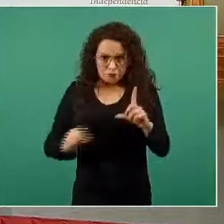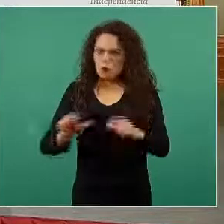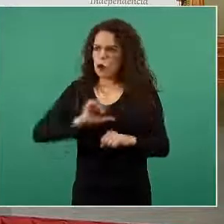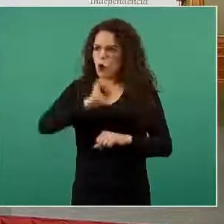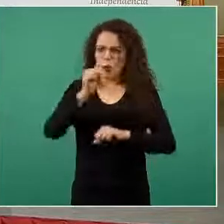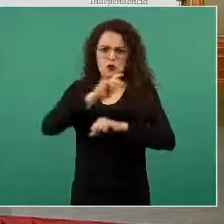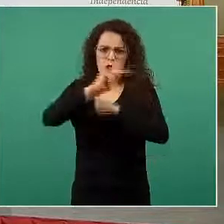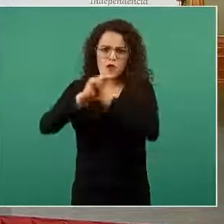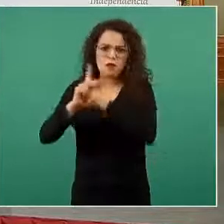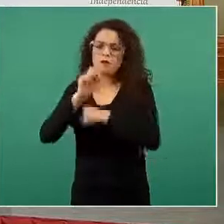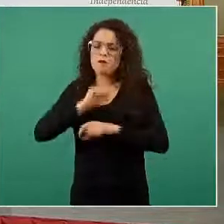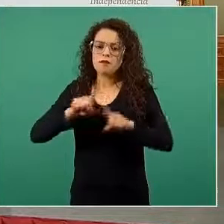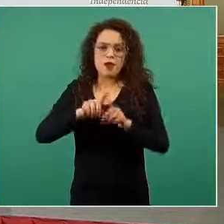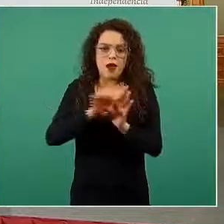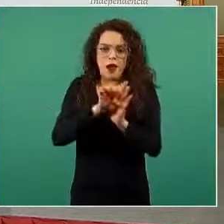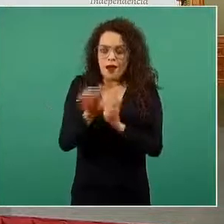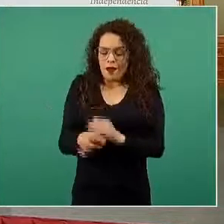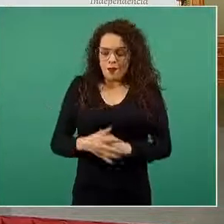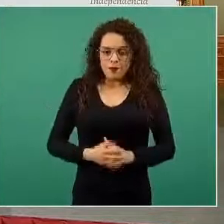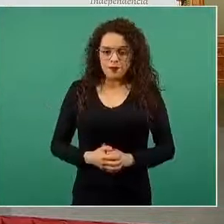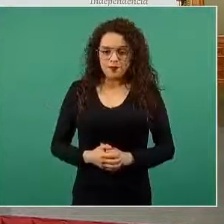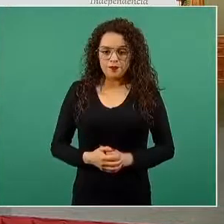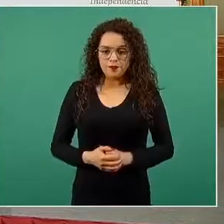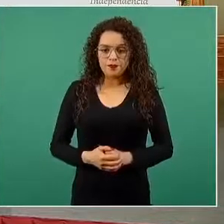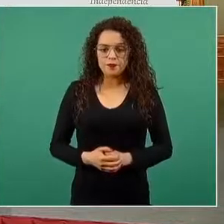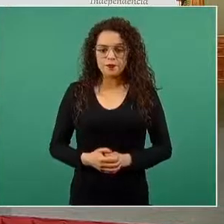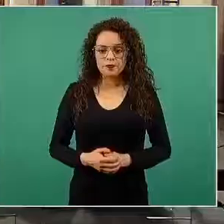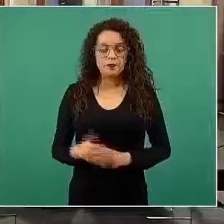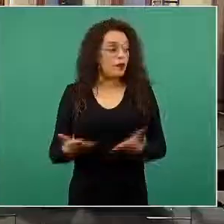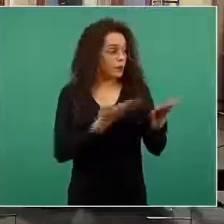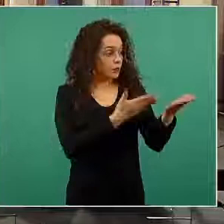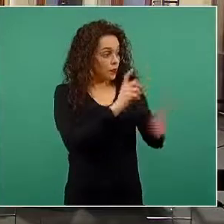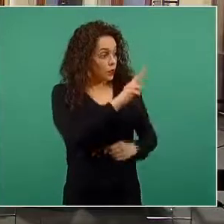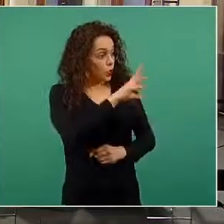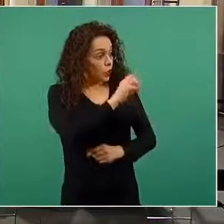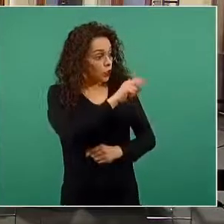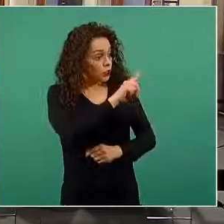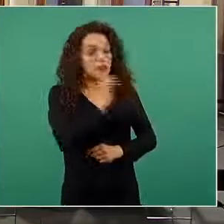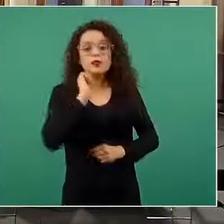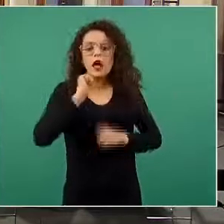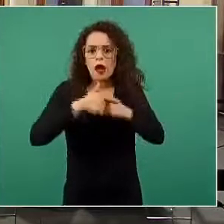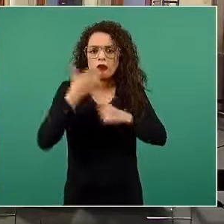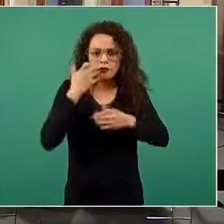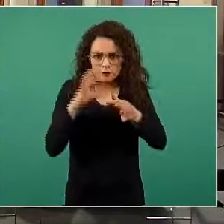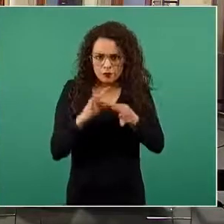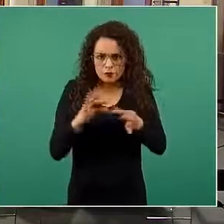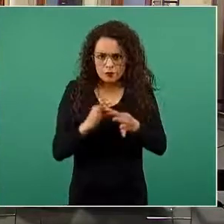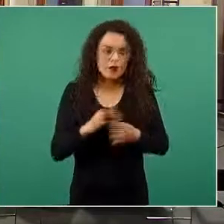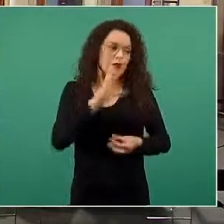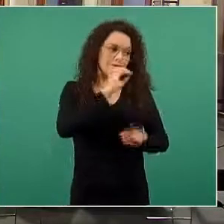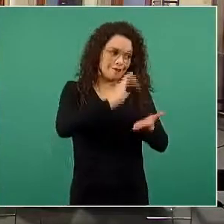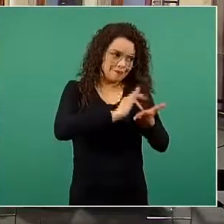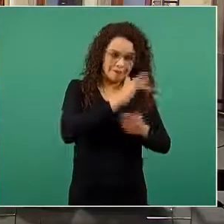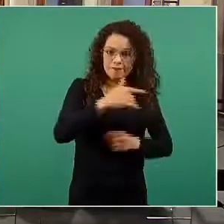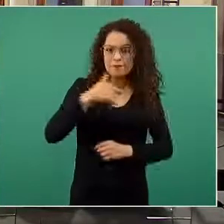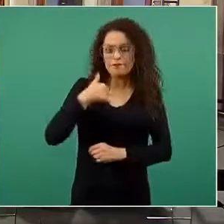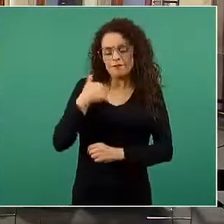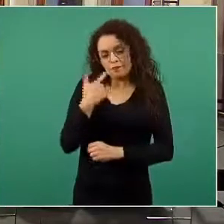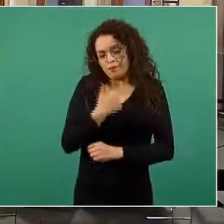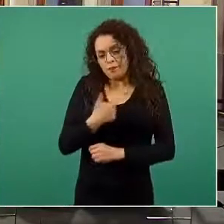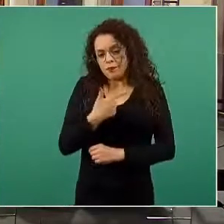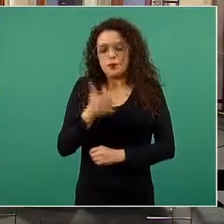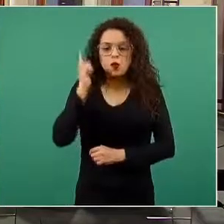Doctor Ricardo Cortés, no sé si quisieras hacer un... Muchas gracias, doctor. Creo que me gustaría que el